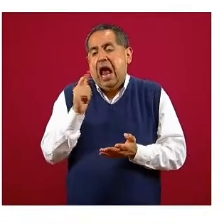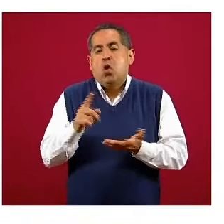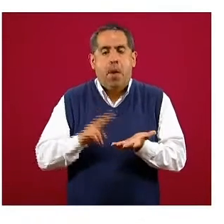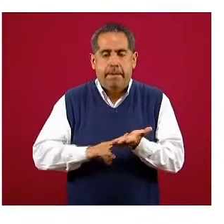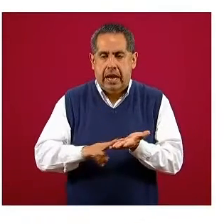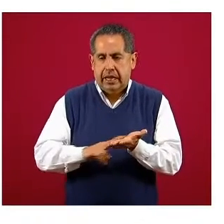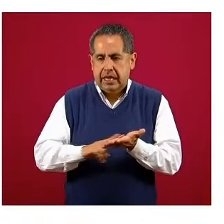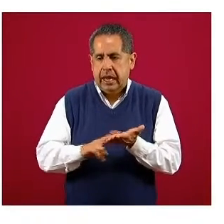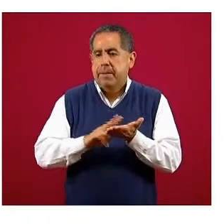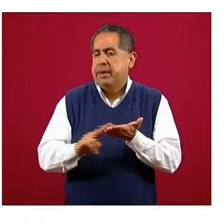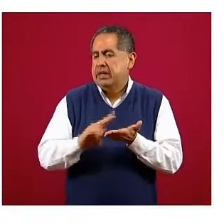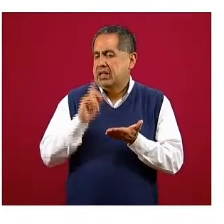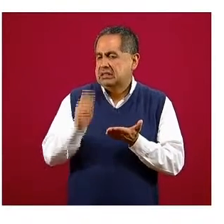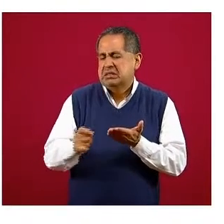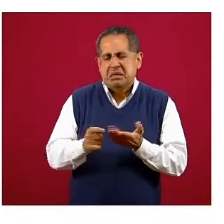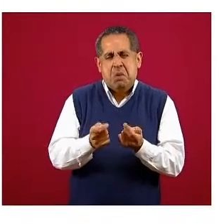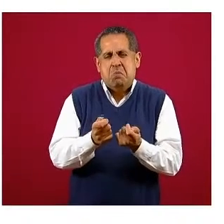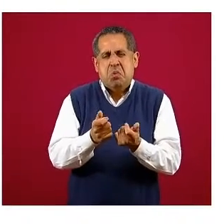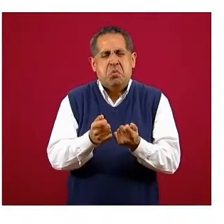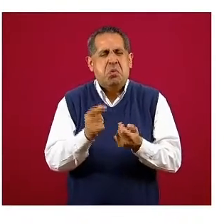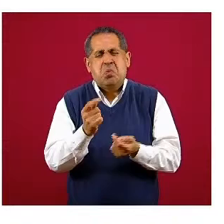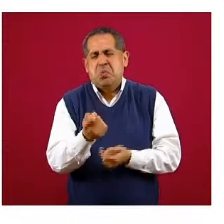Con su permiso, señor gobernador.